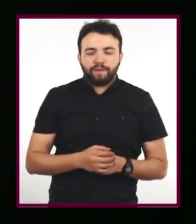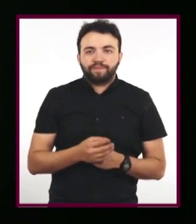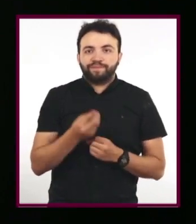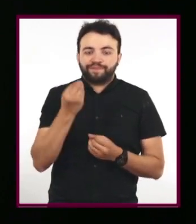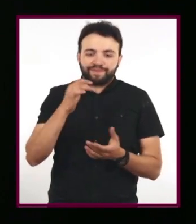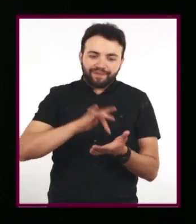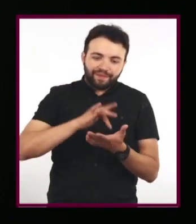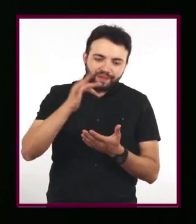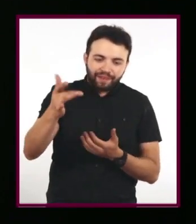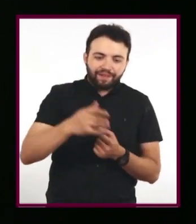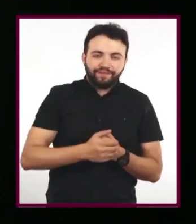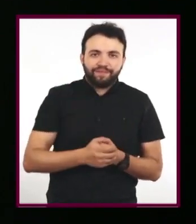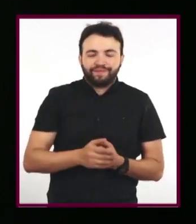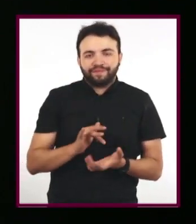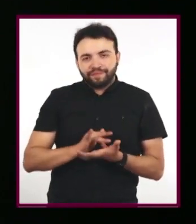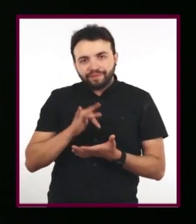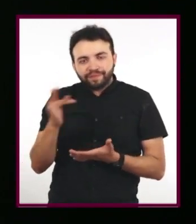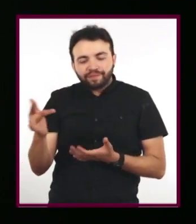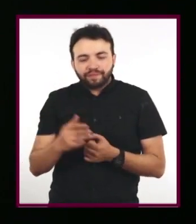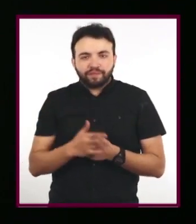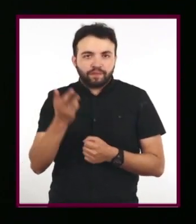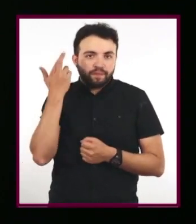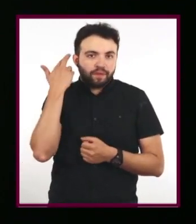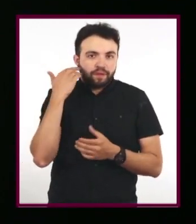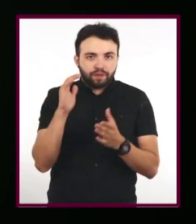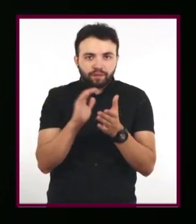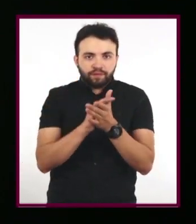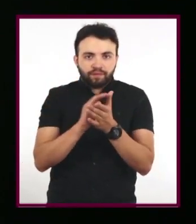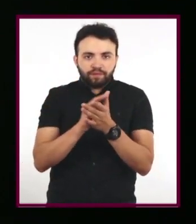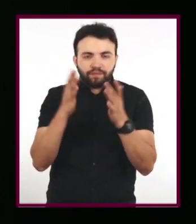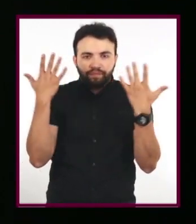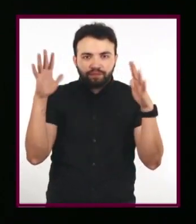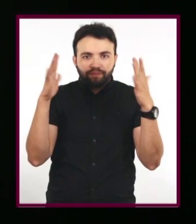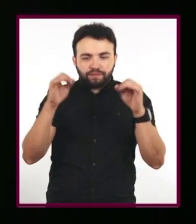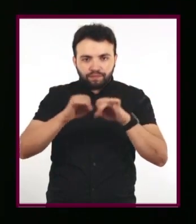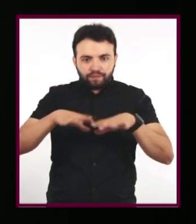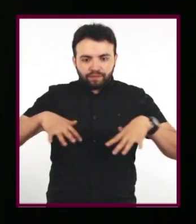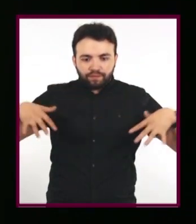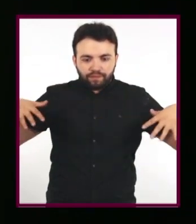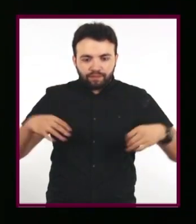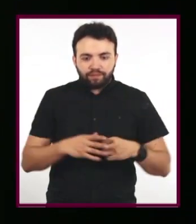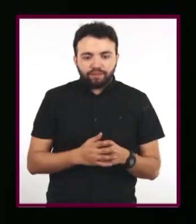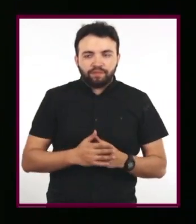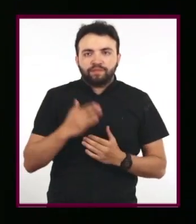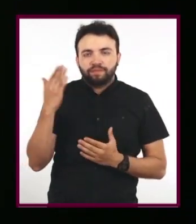Gracias. Gracias. Gracias.